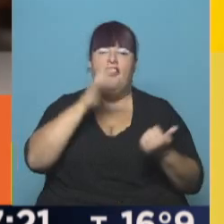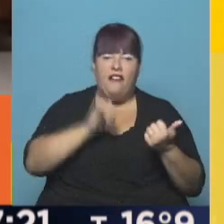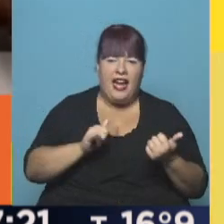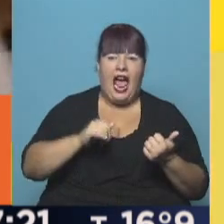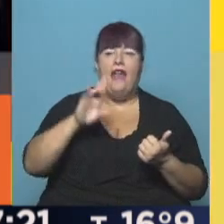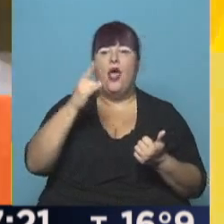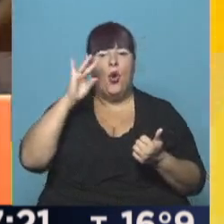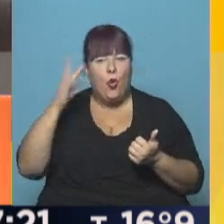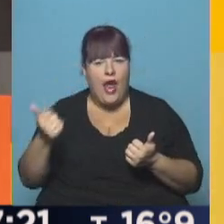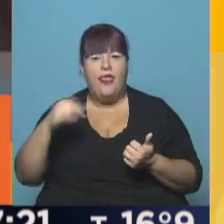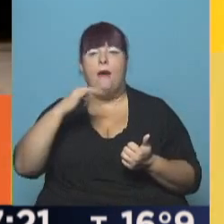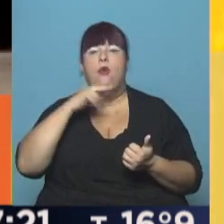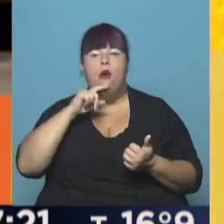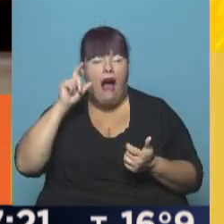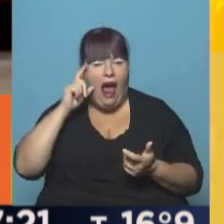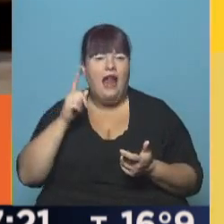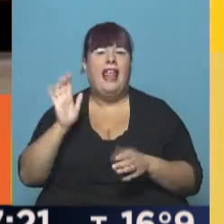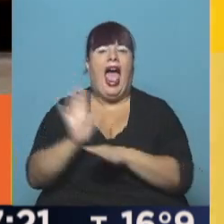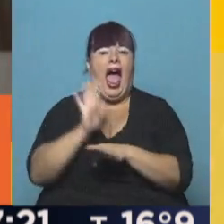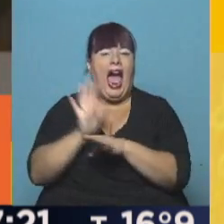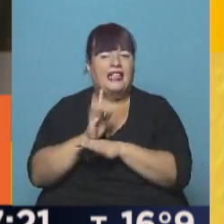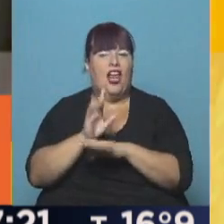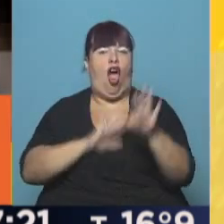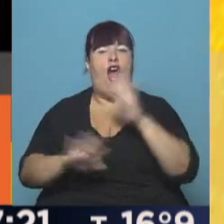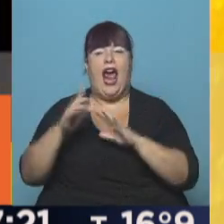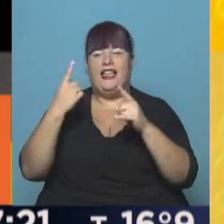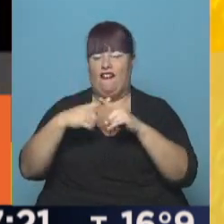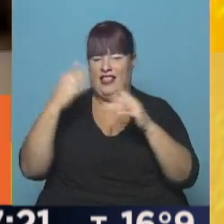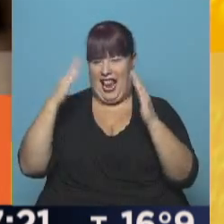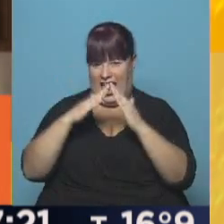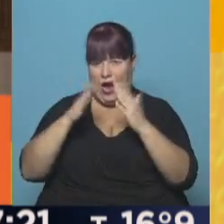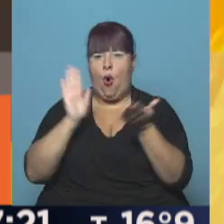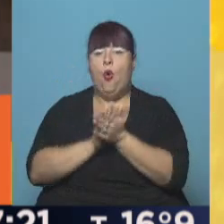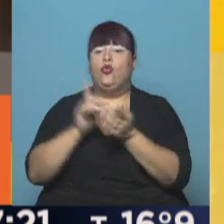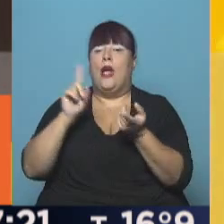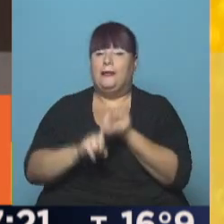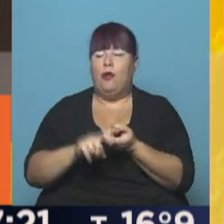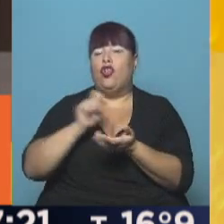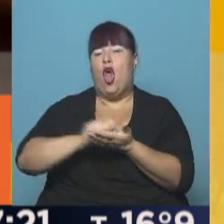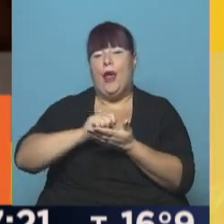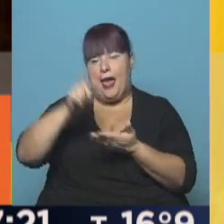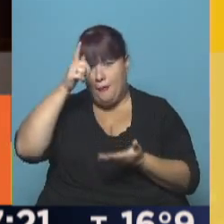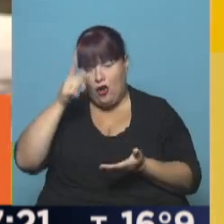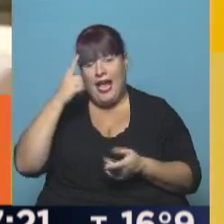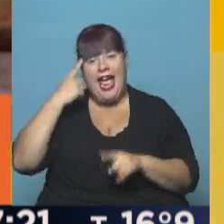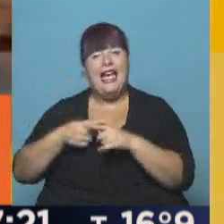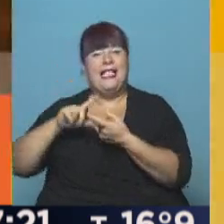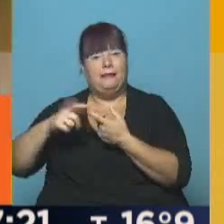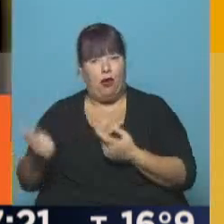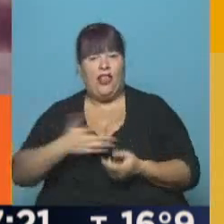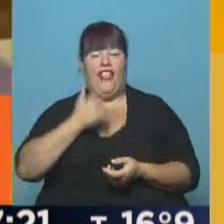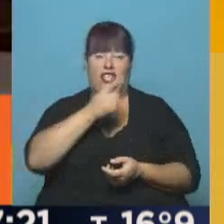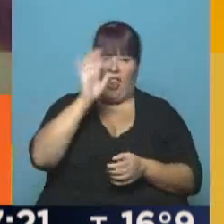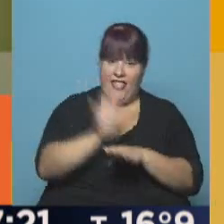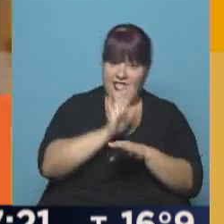Belén Rueda, María Pujalte, una actriz organiza una reunión en su casa con su marido, que escribe novelas policiales, y su ex esposa, directora de